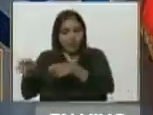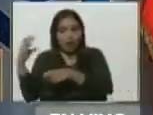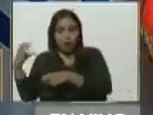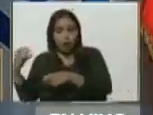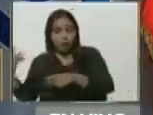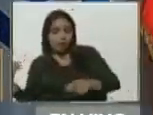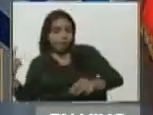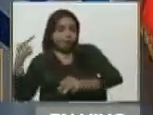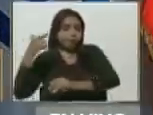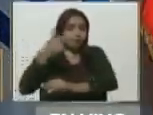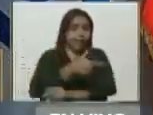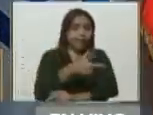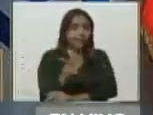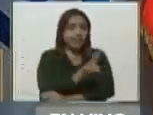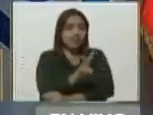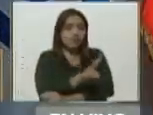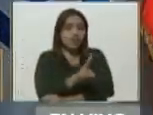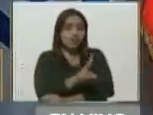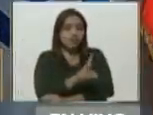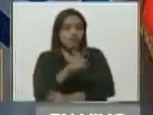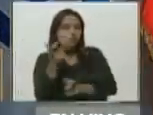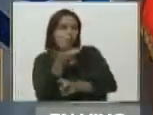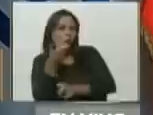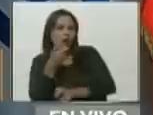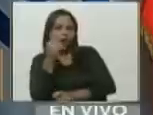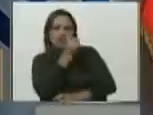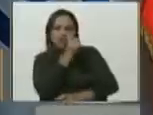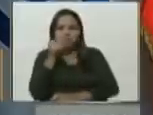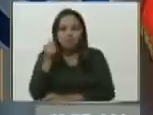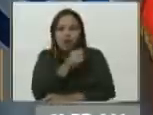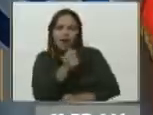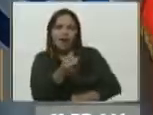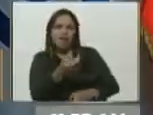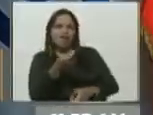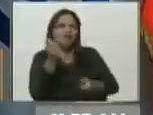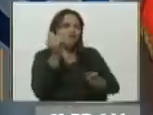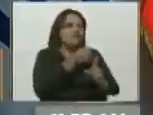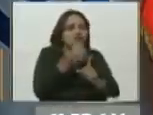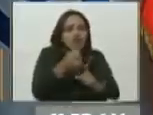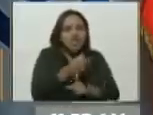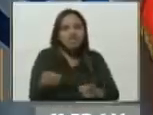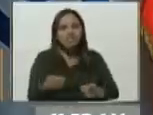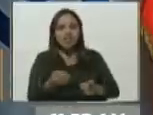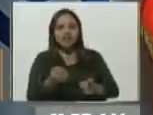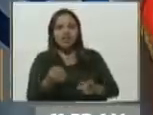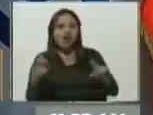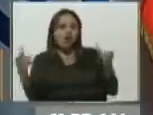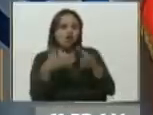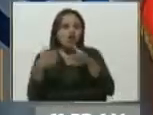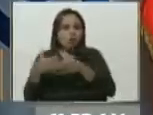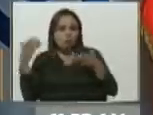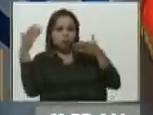nación violencia, narcotráfico, paramilitarismo, crimen organizado.